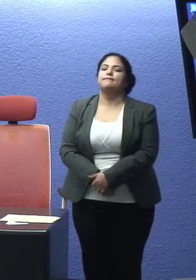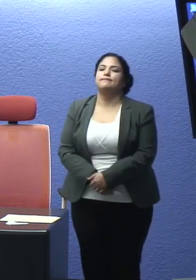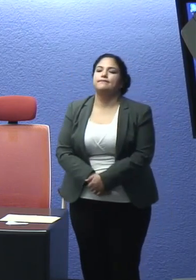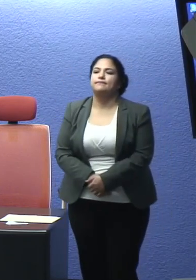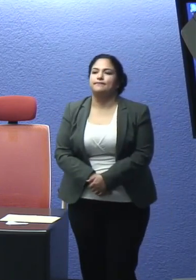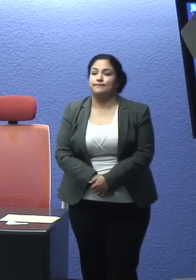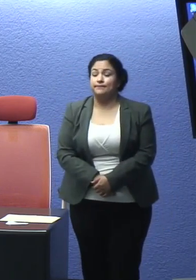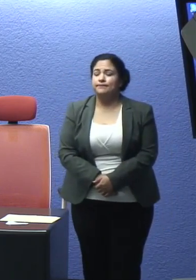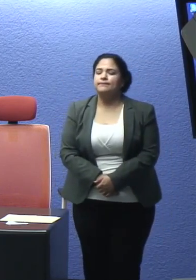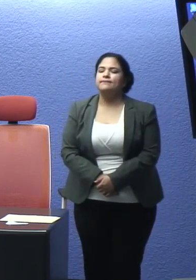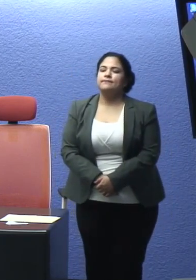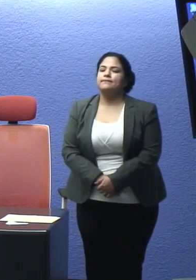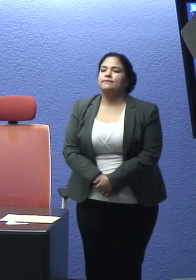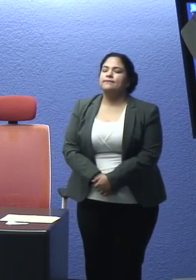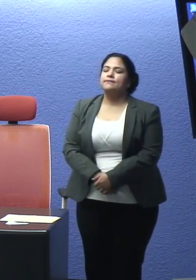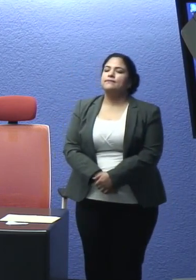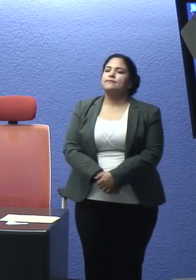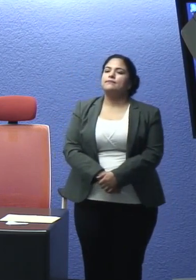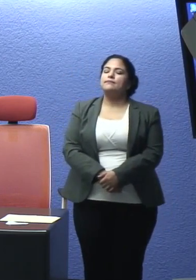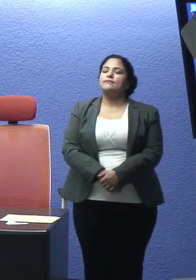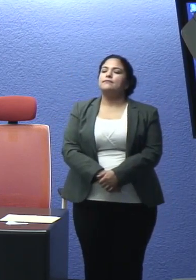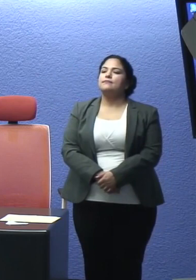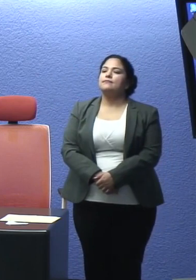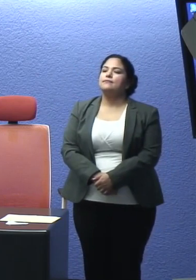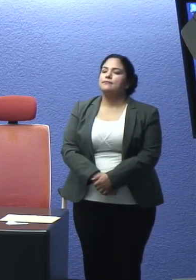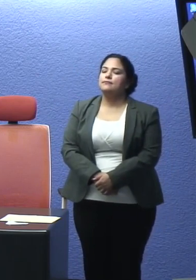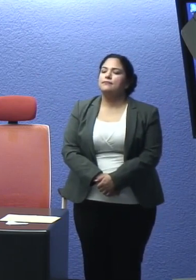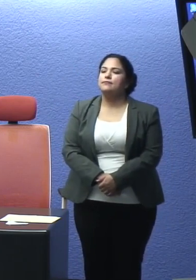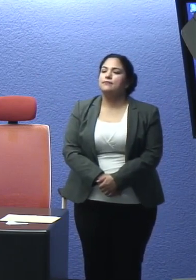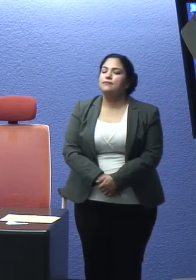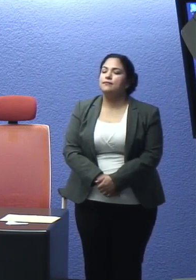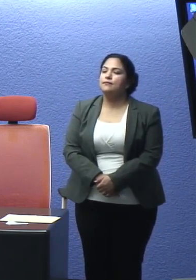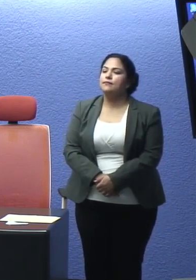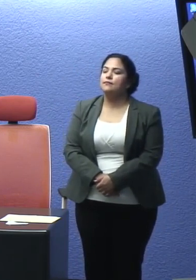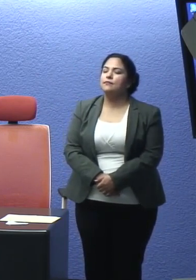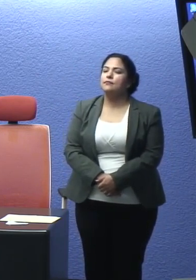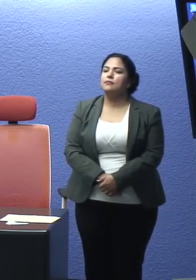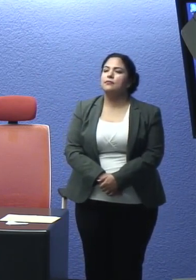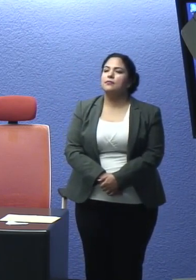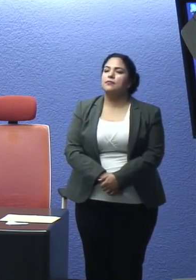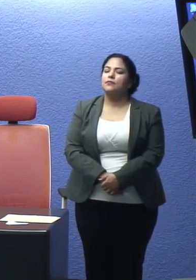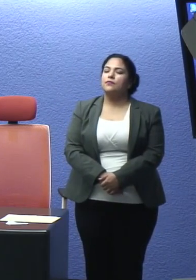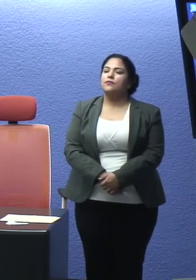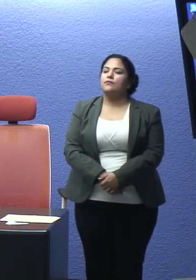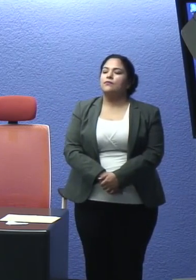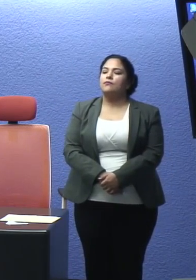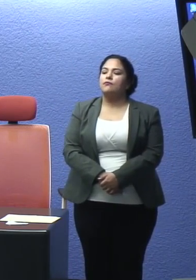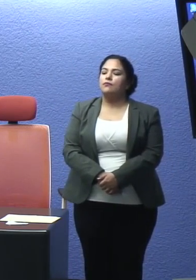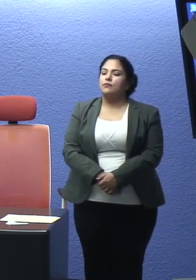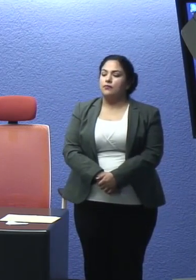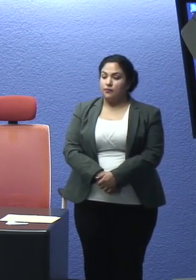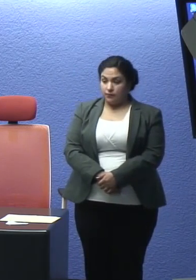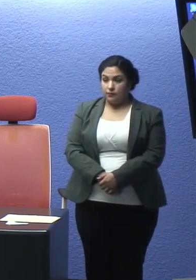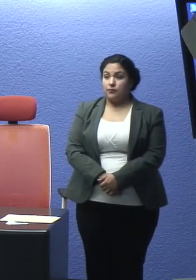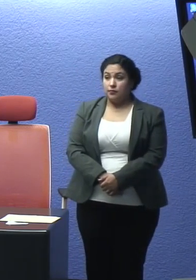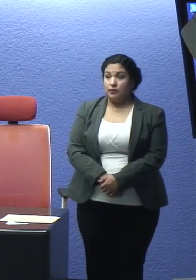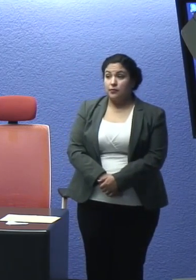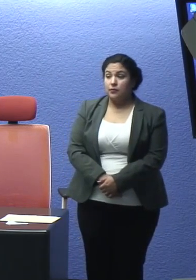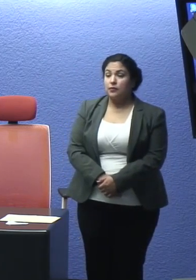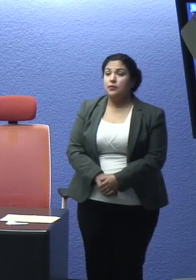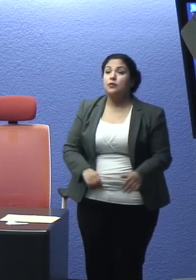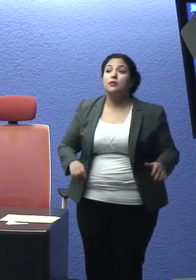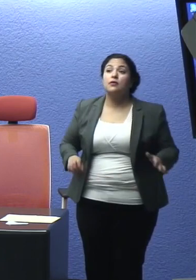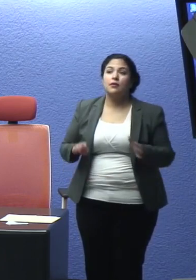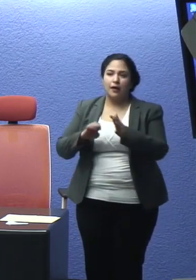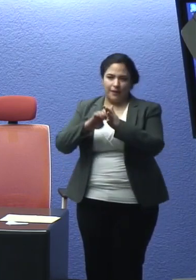Para poder entender cuál es el modelo clave a partir del cual el Consejo implementa